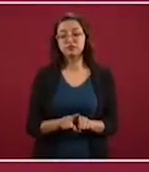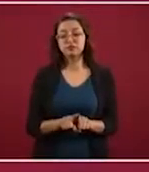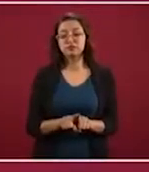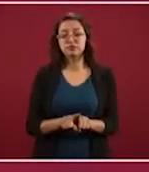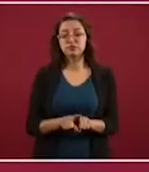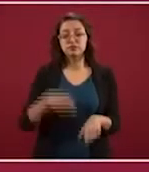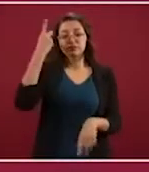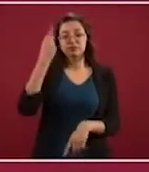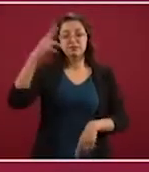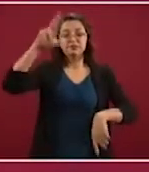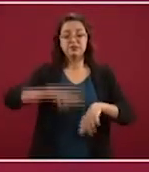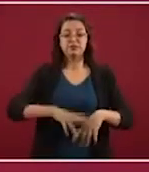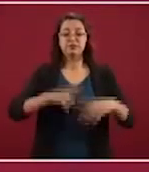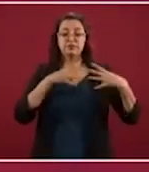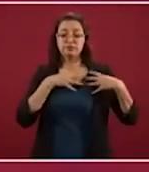del Teletón,